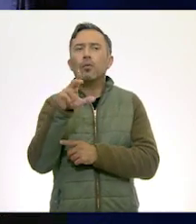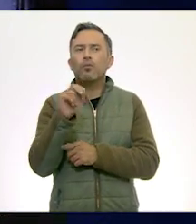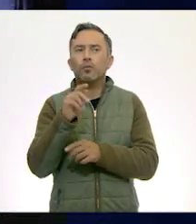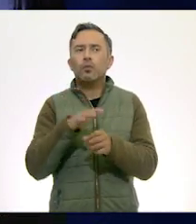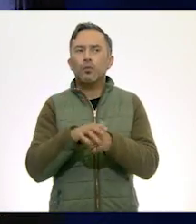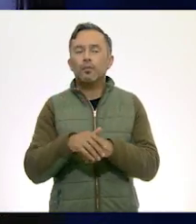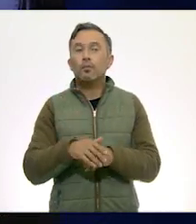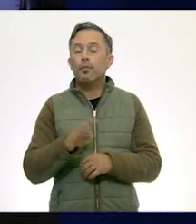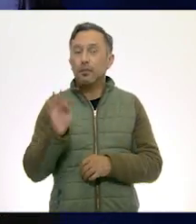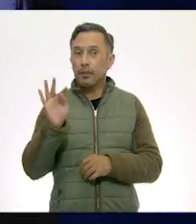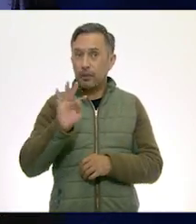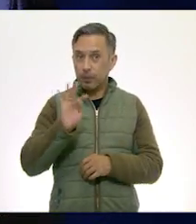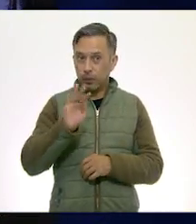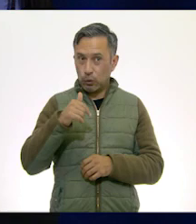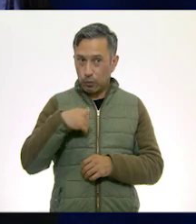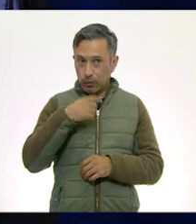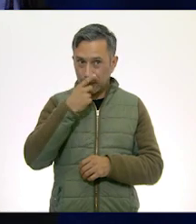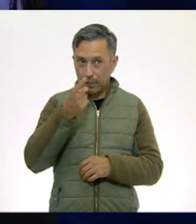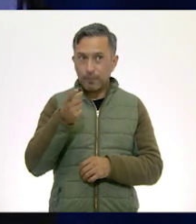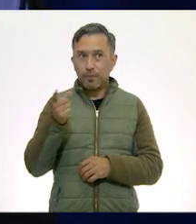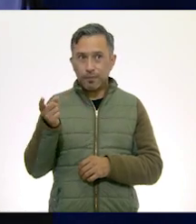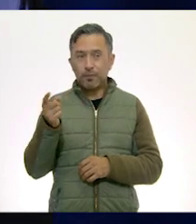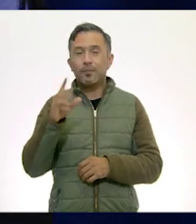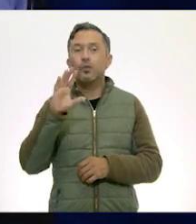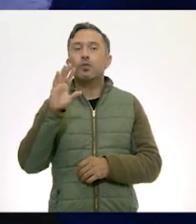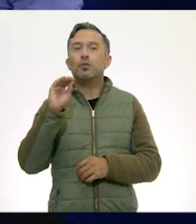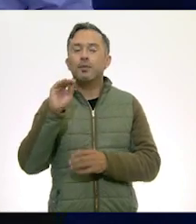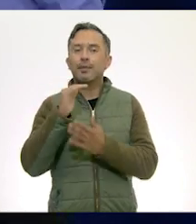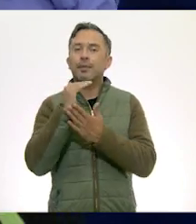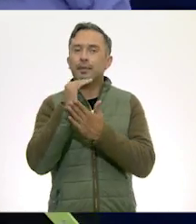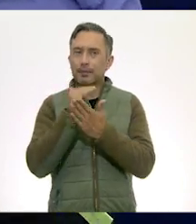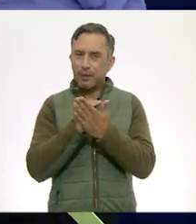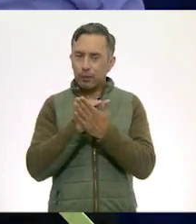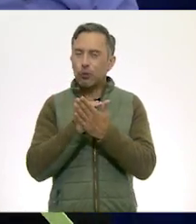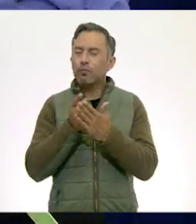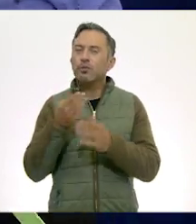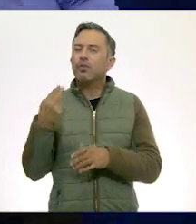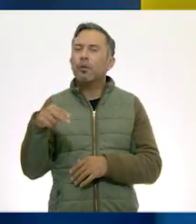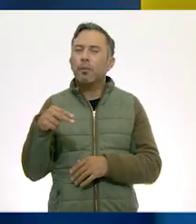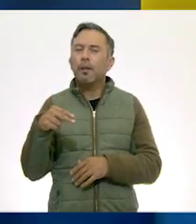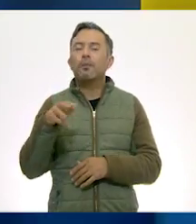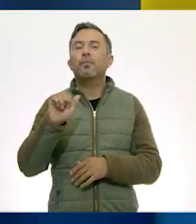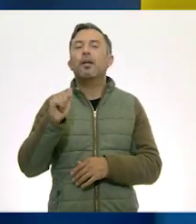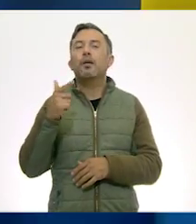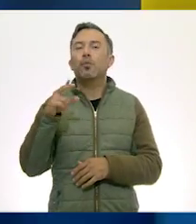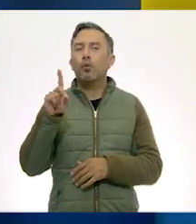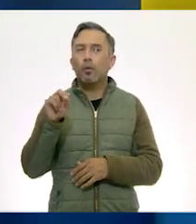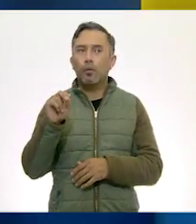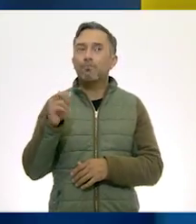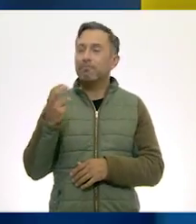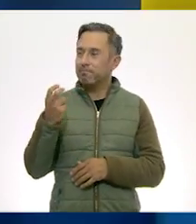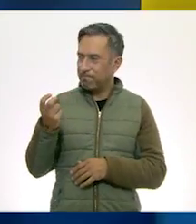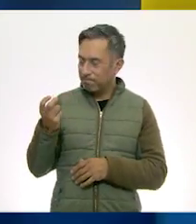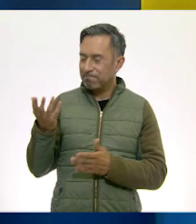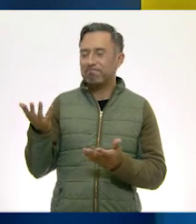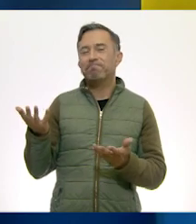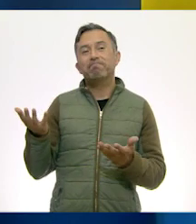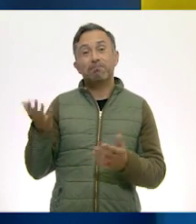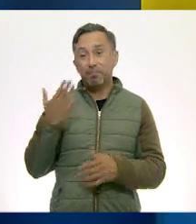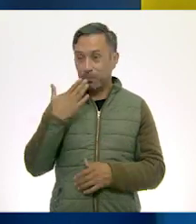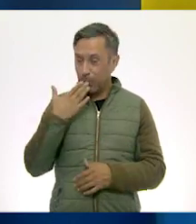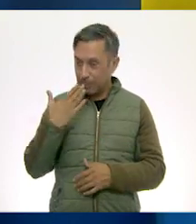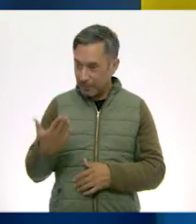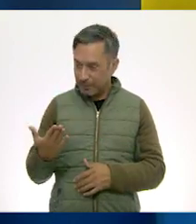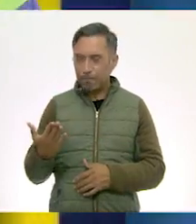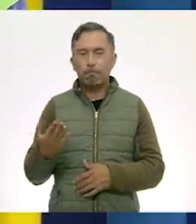estamos diciendo que mide menos de 90 grados? Agudo. Agudo, muy bien. Entonces